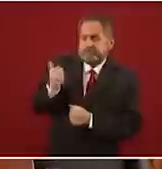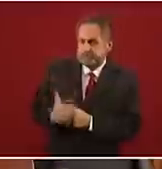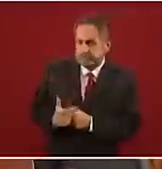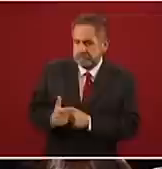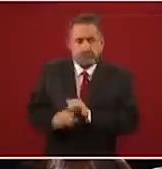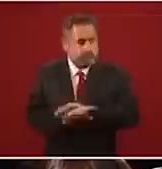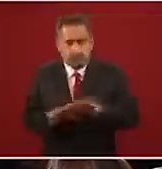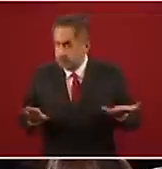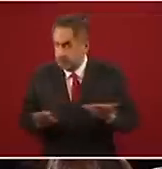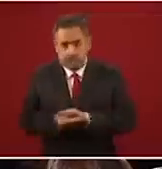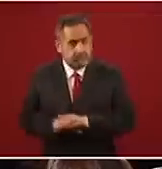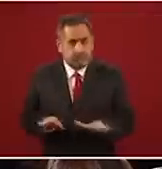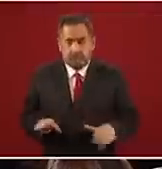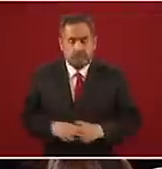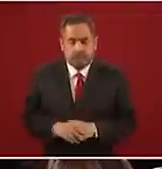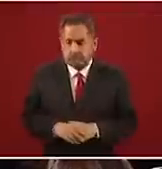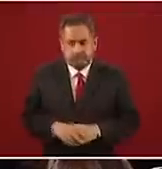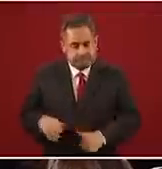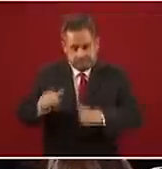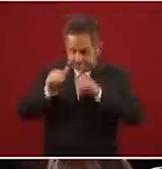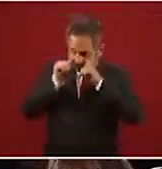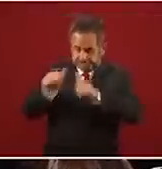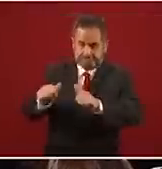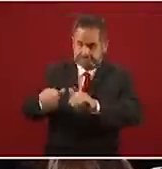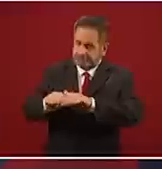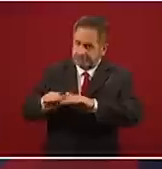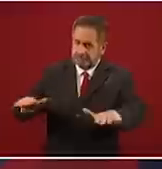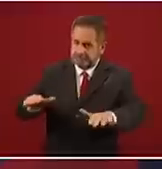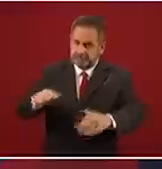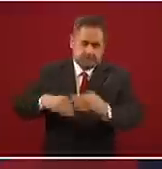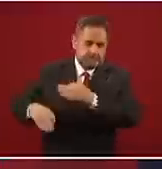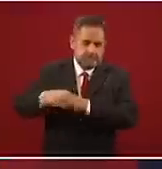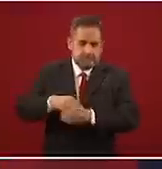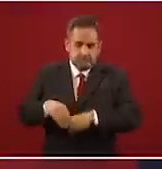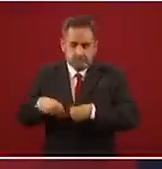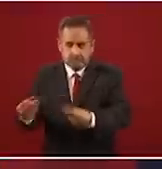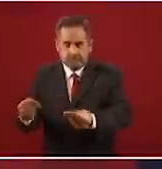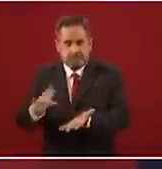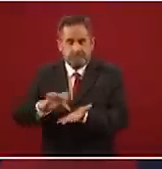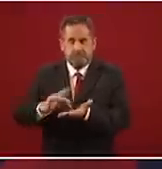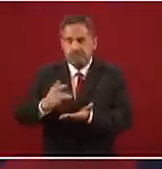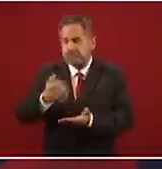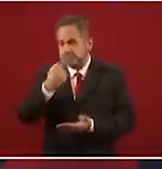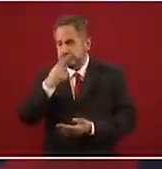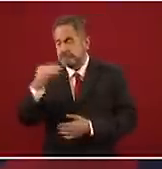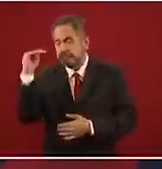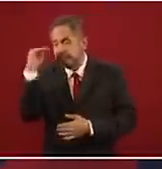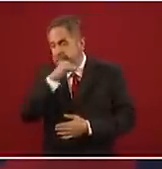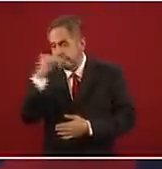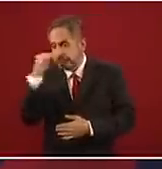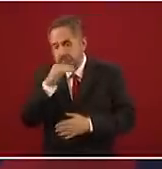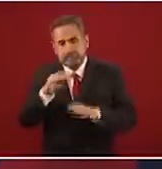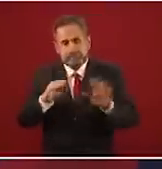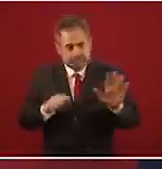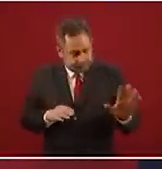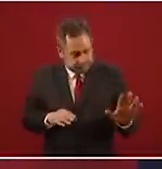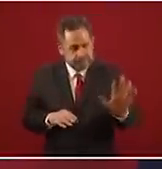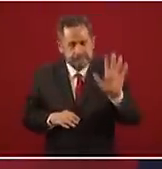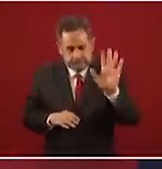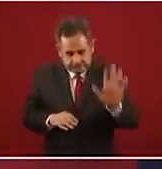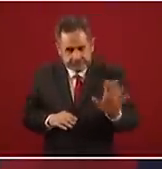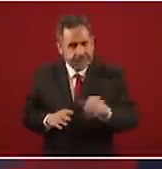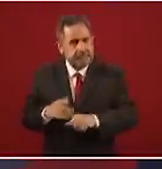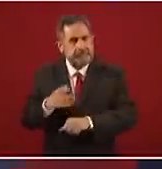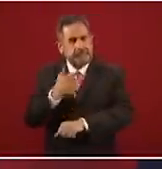Va a haber atención médica y medicamentos gratuitos. Esto lo